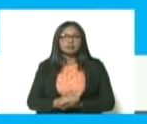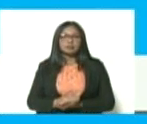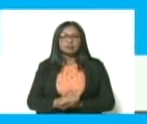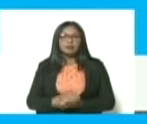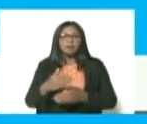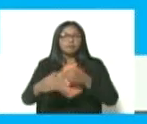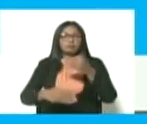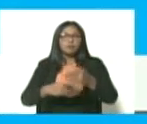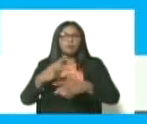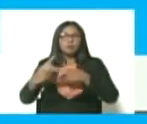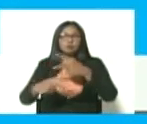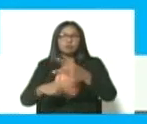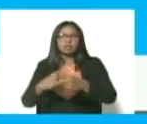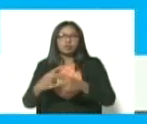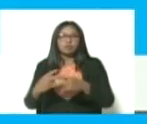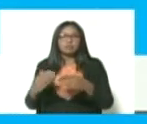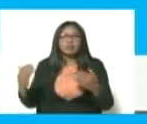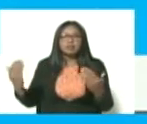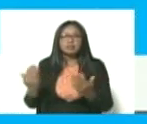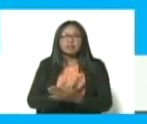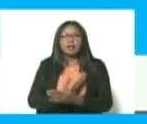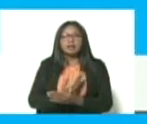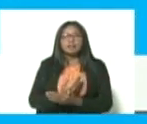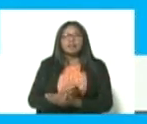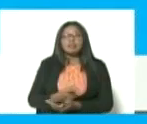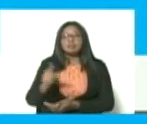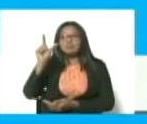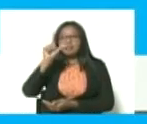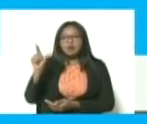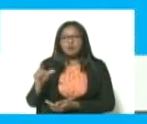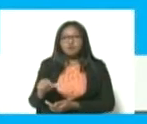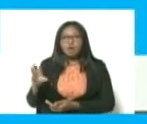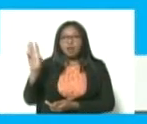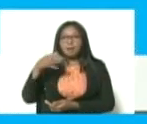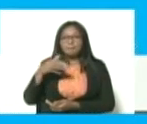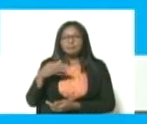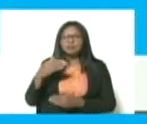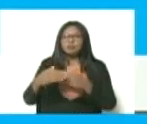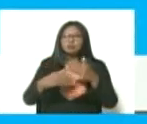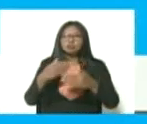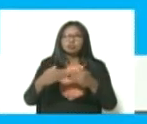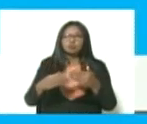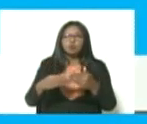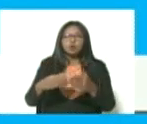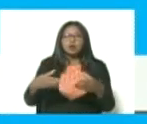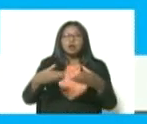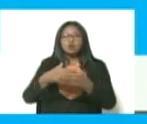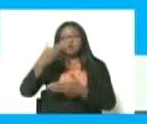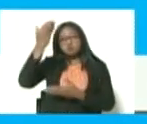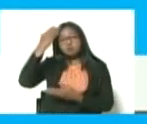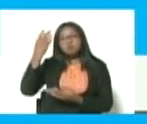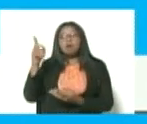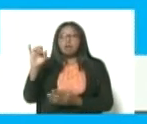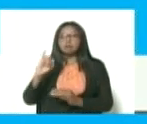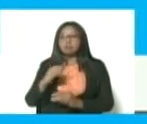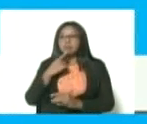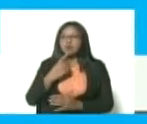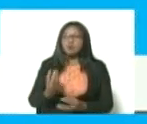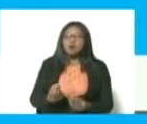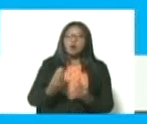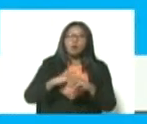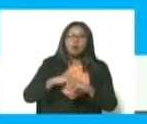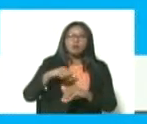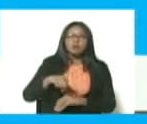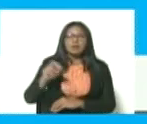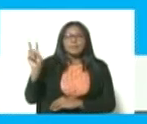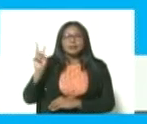de descolonización de la Guyana Británica y en ese proceso el Reino Unido planteó una negociación con